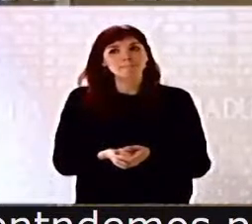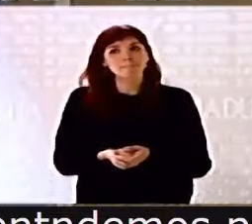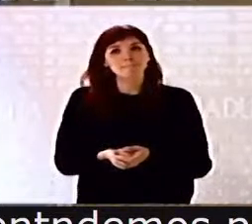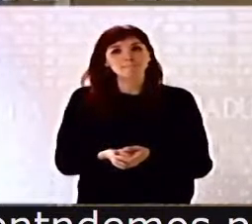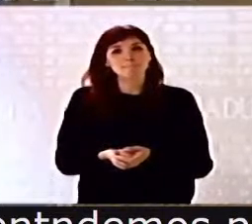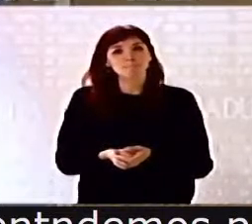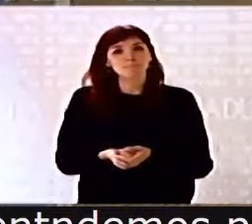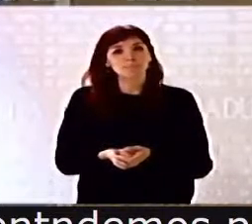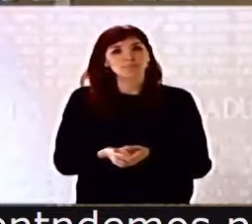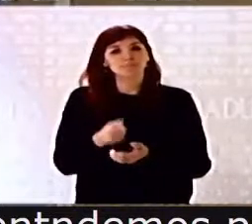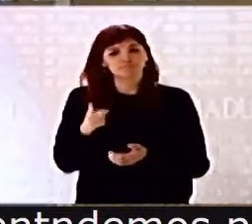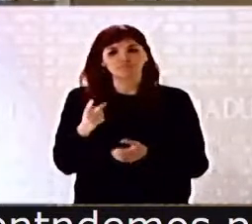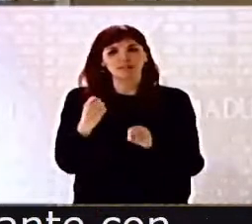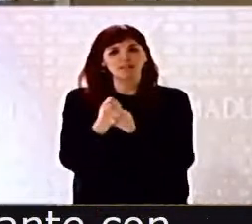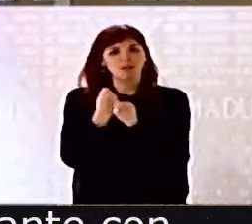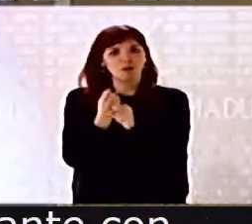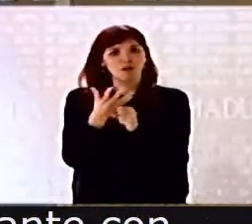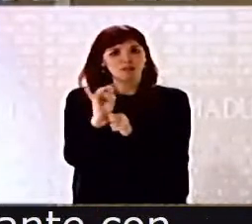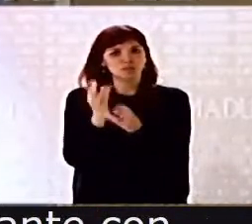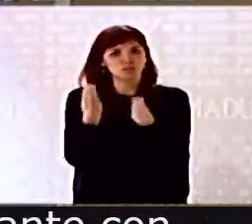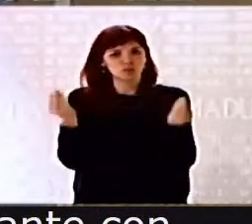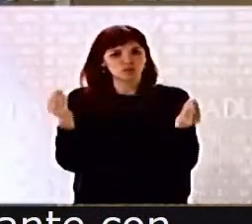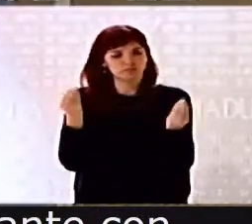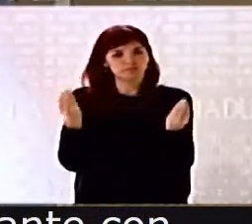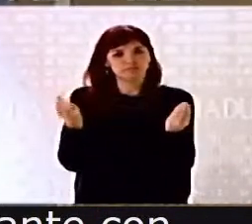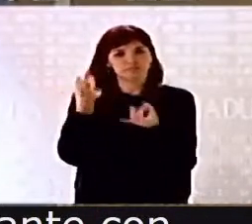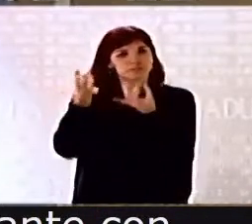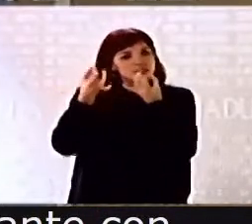con muchísima actividad,